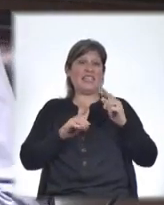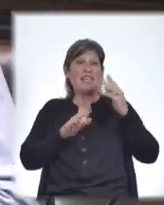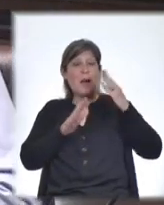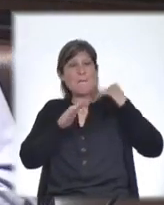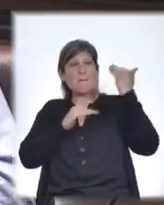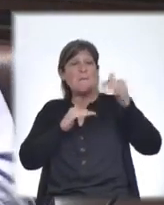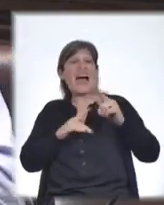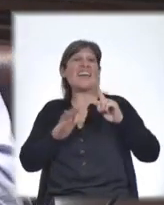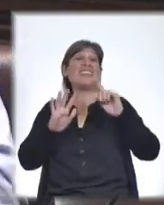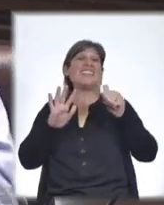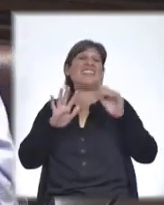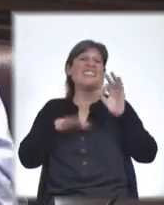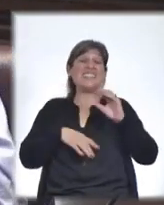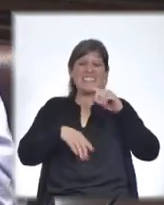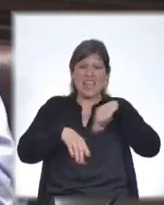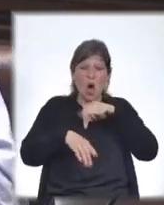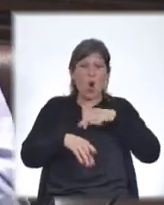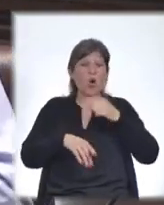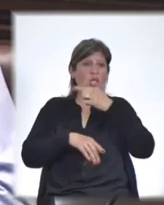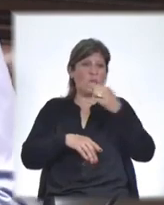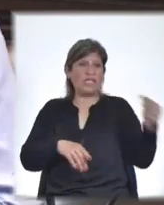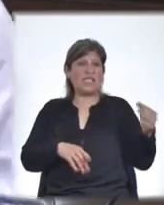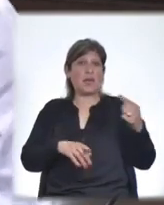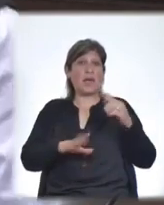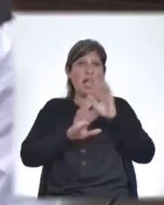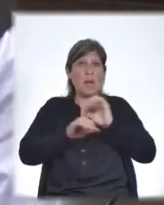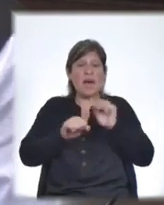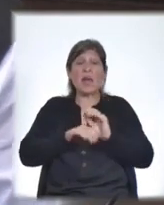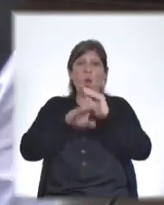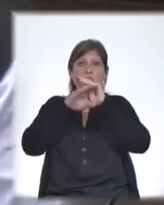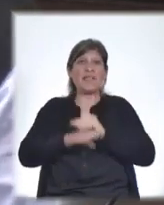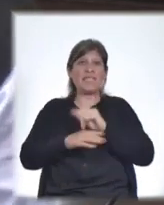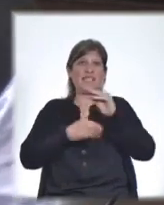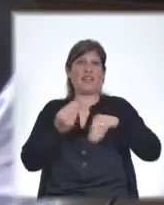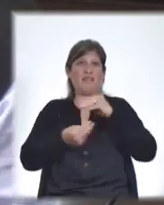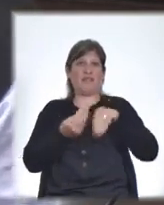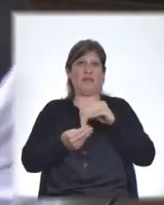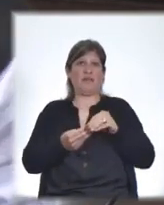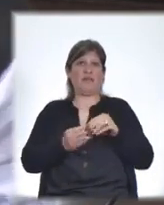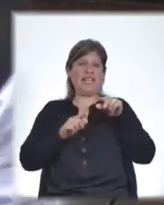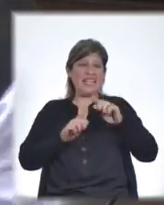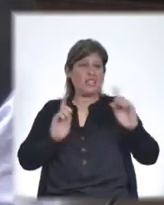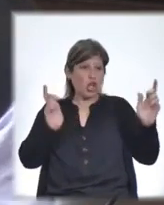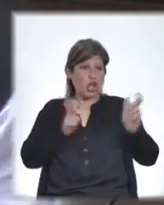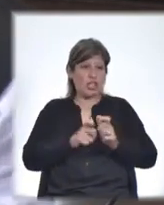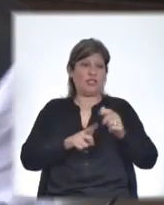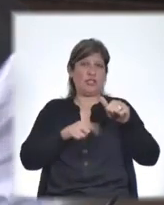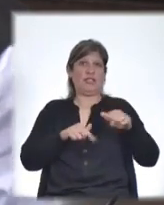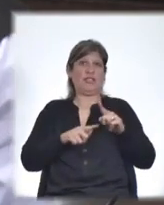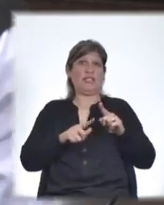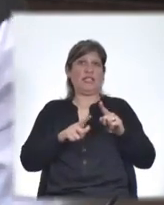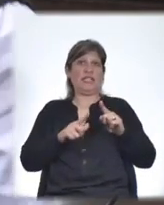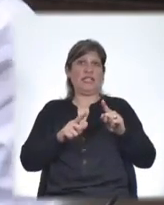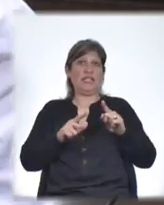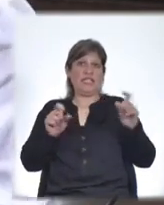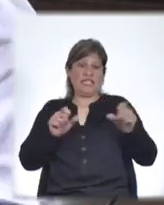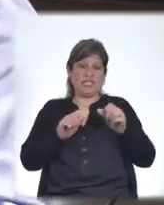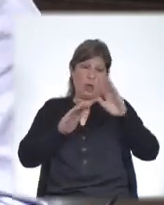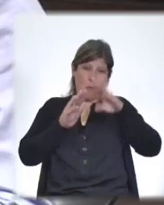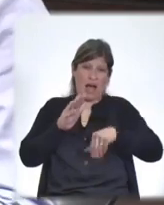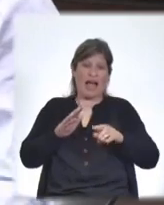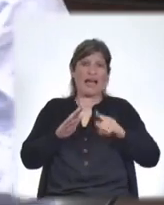60 horas por semana para poder sostener a sus familias, son los que redujeron las horas y hicieron bajar el promedio de horas